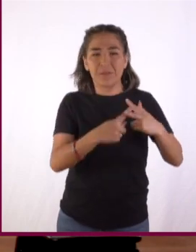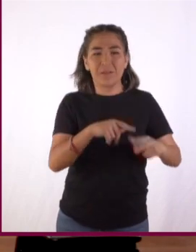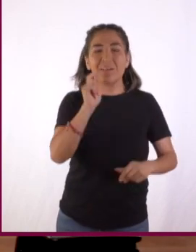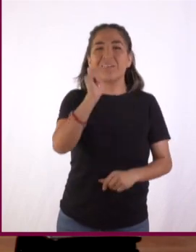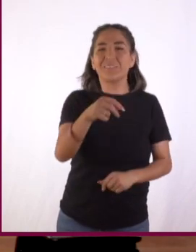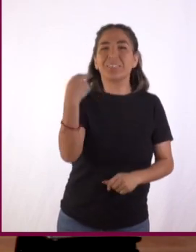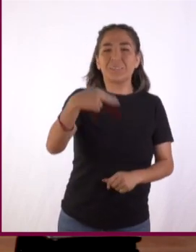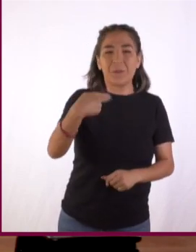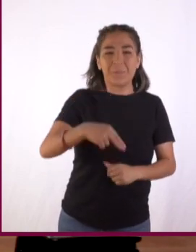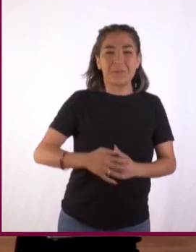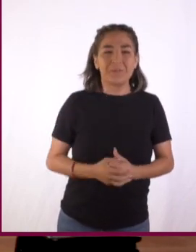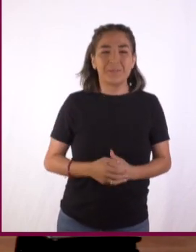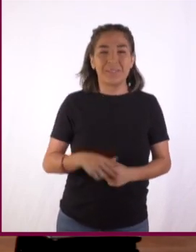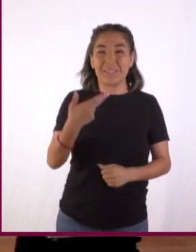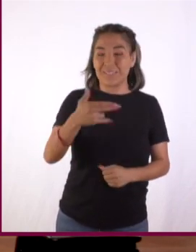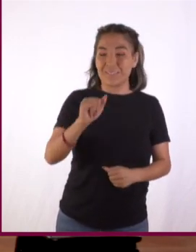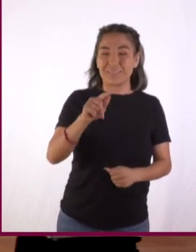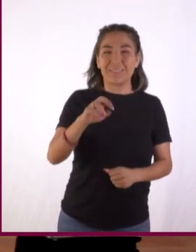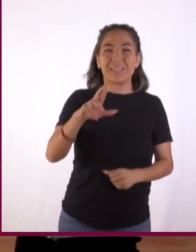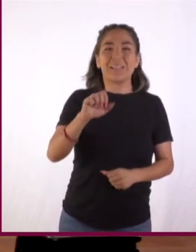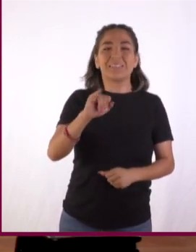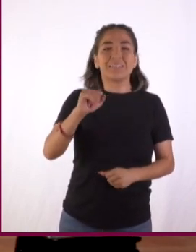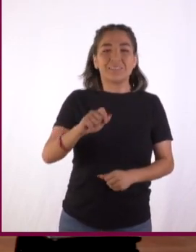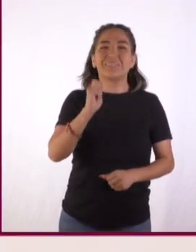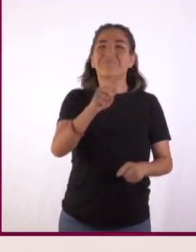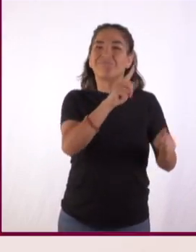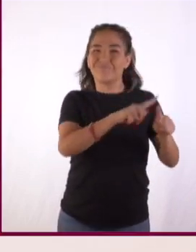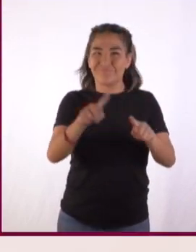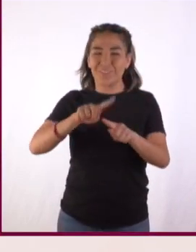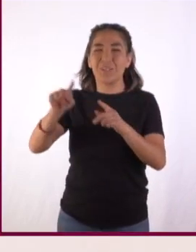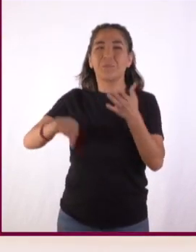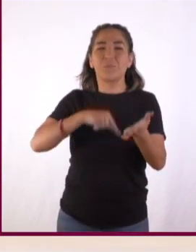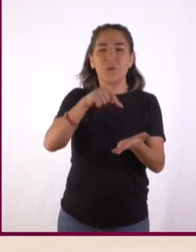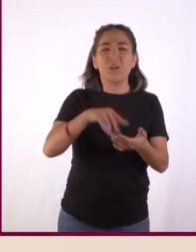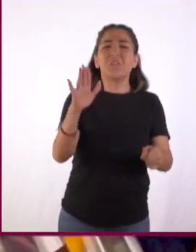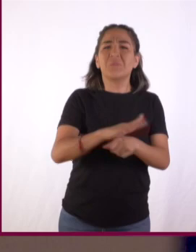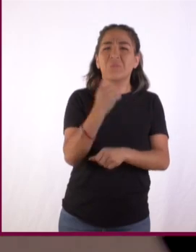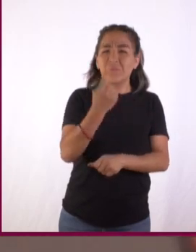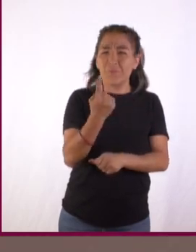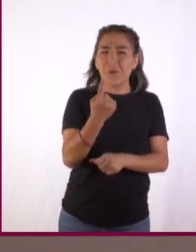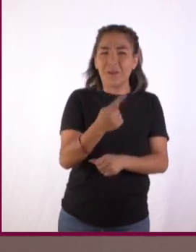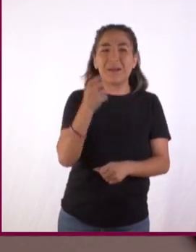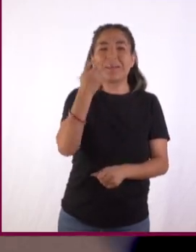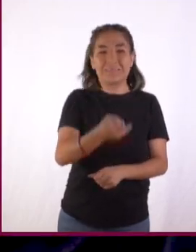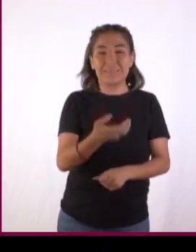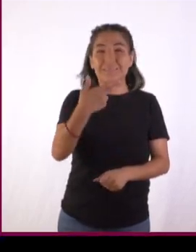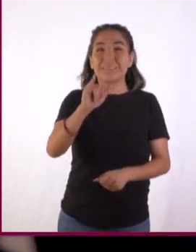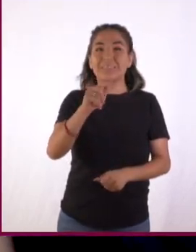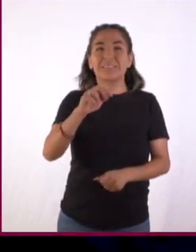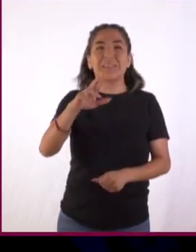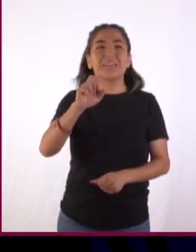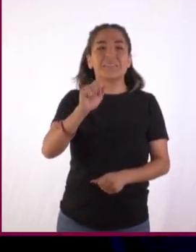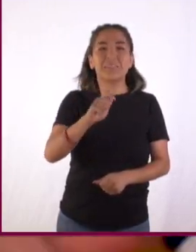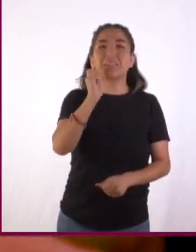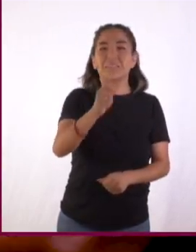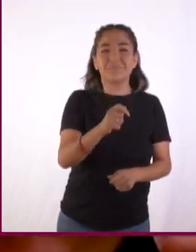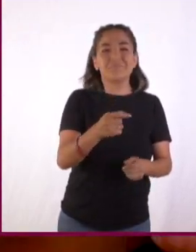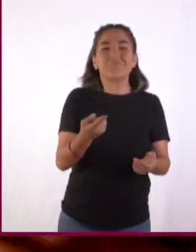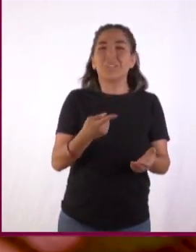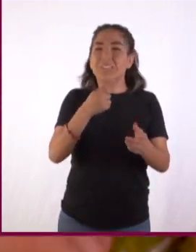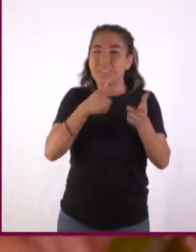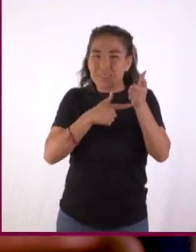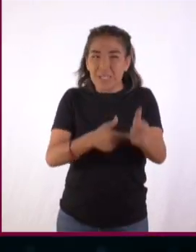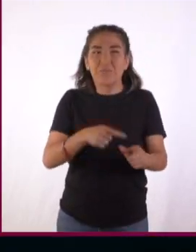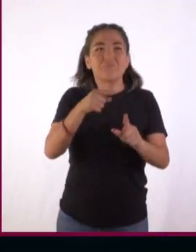Pensamiento Matemático recibe el nombre de Histéresis en todos lados, porque, efectivamente, la histéresis